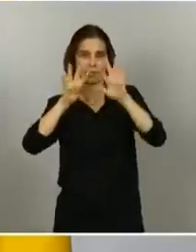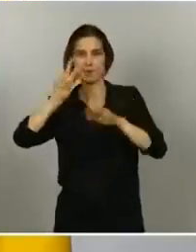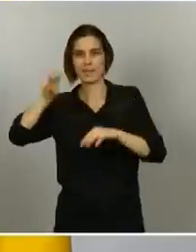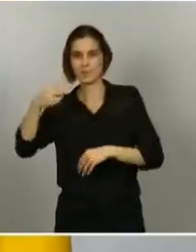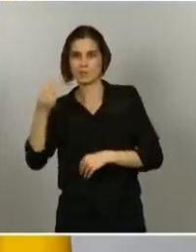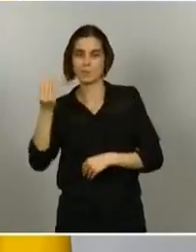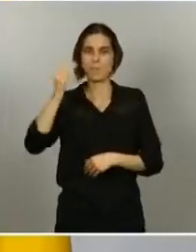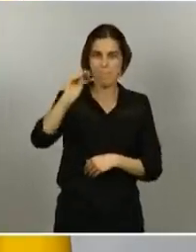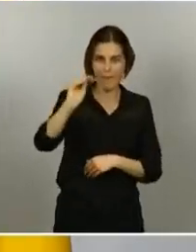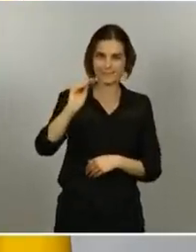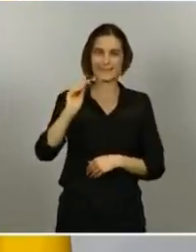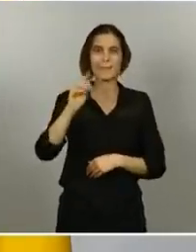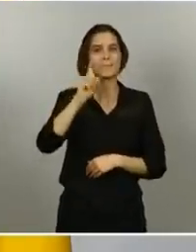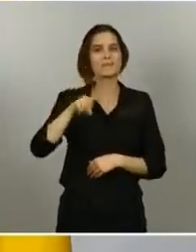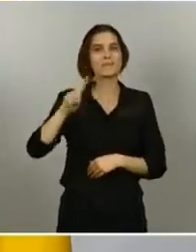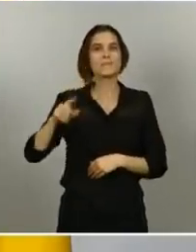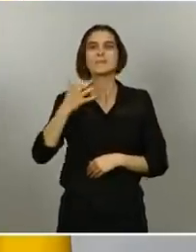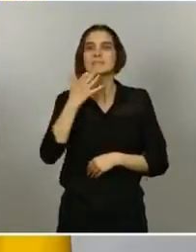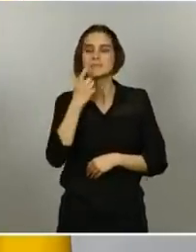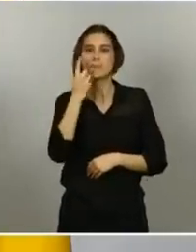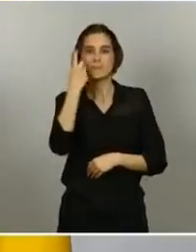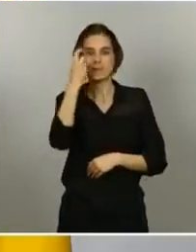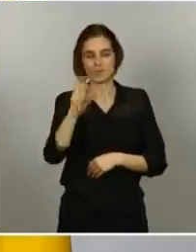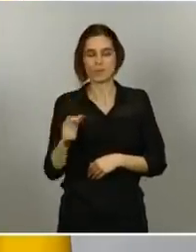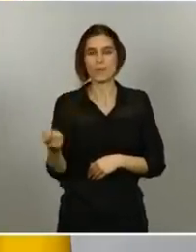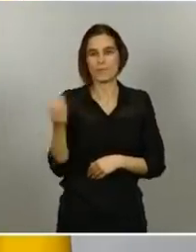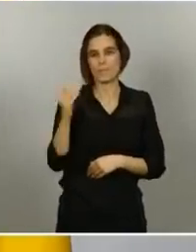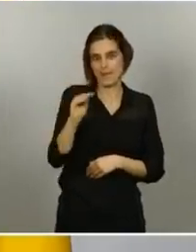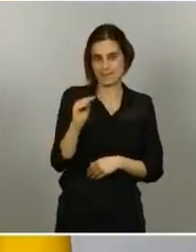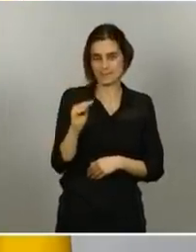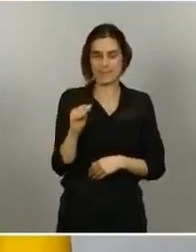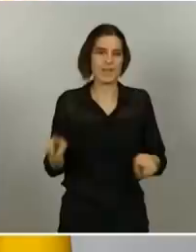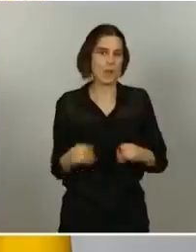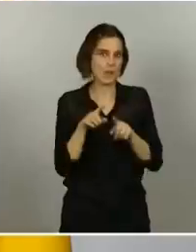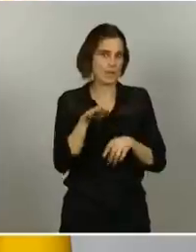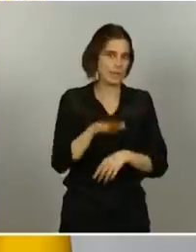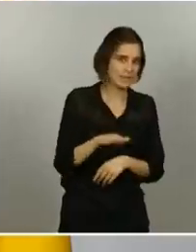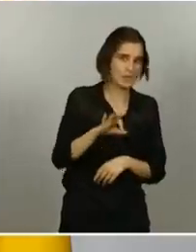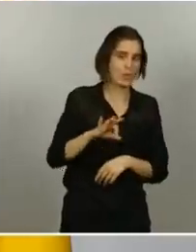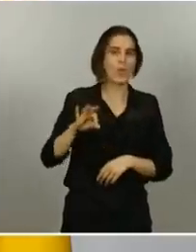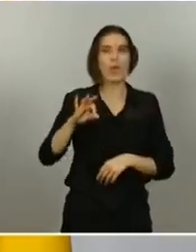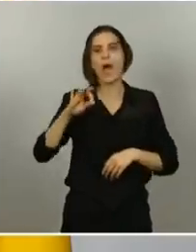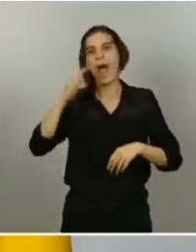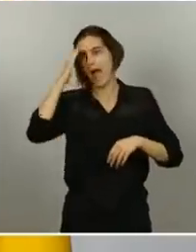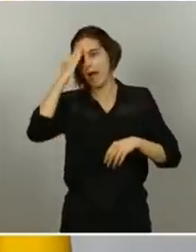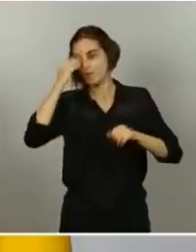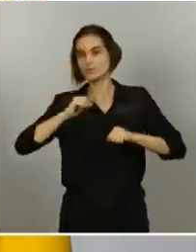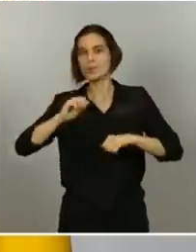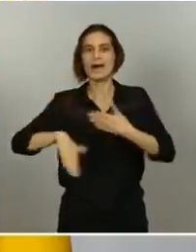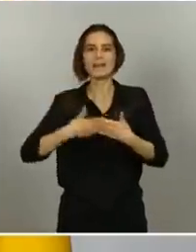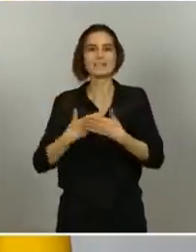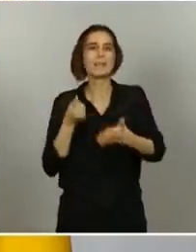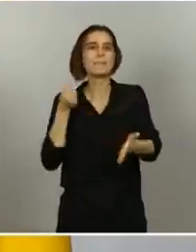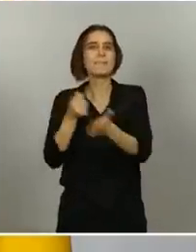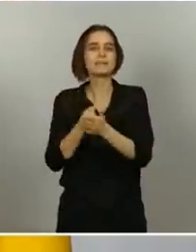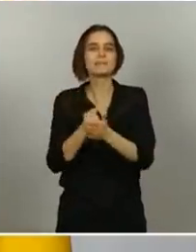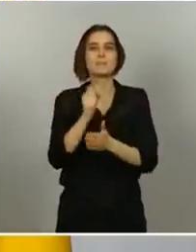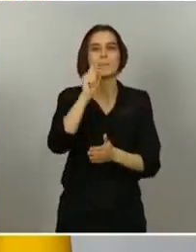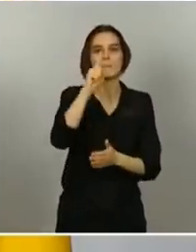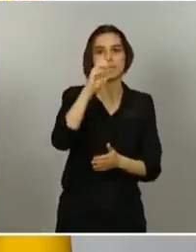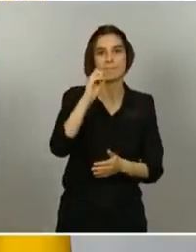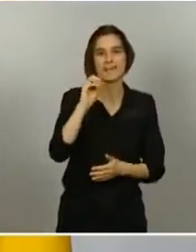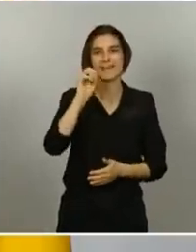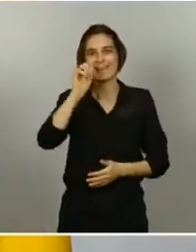adicional, xa sea un niño ou un adulto, hasta un máximo de 1.015 euros ao mes. Ademais, para as familias monoparentales